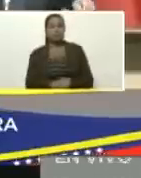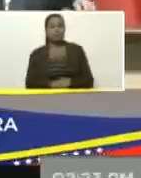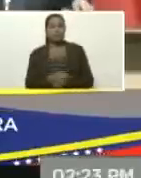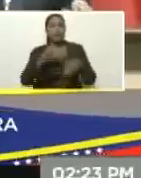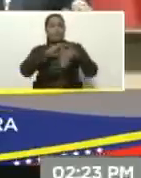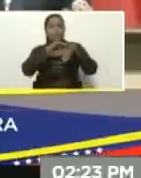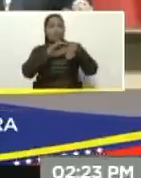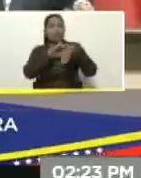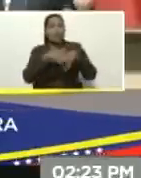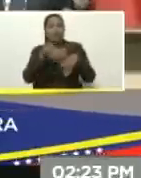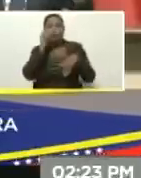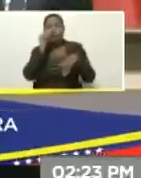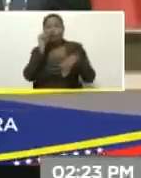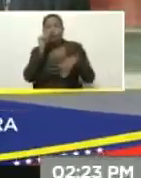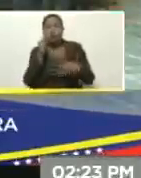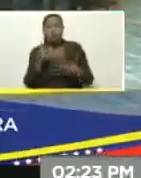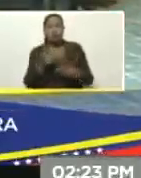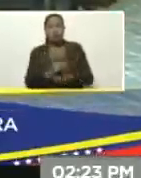ministros,